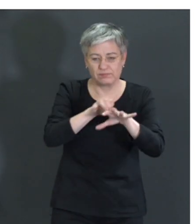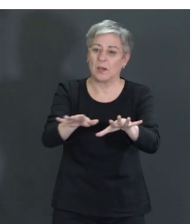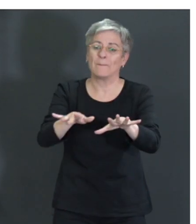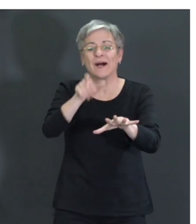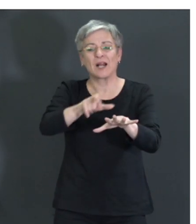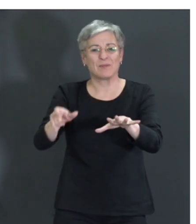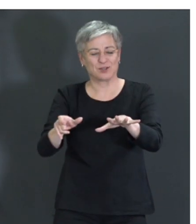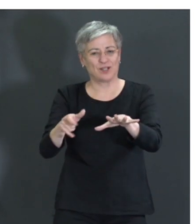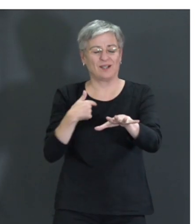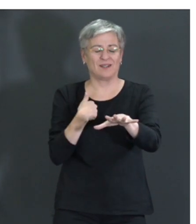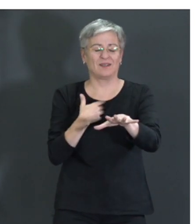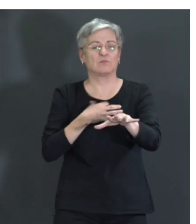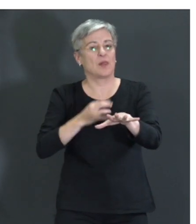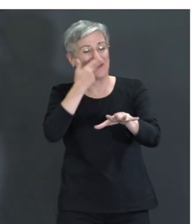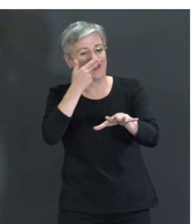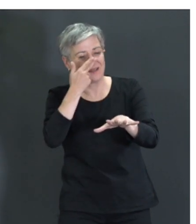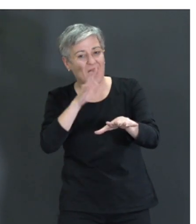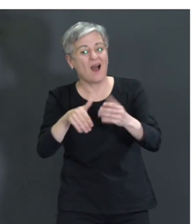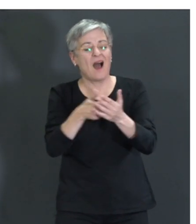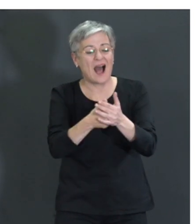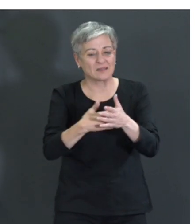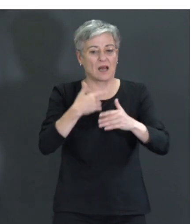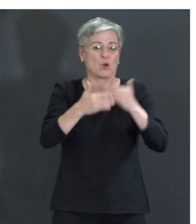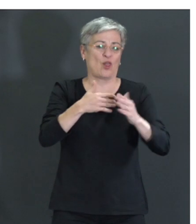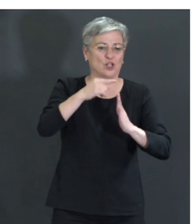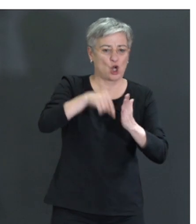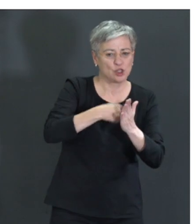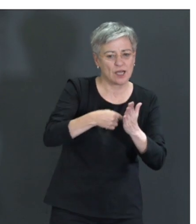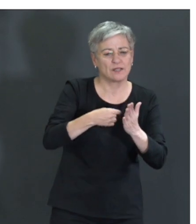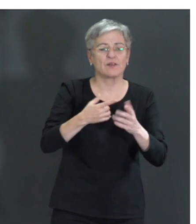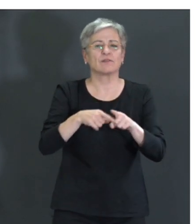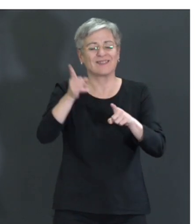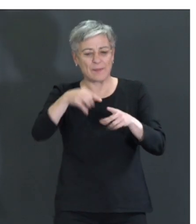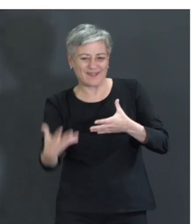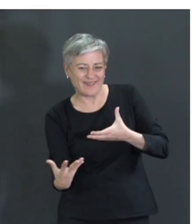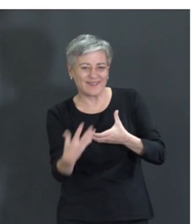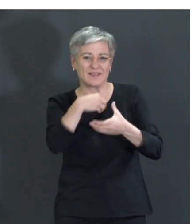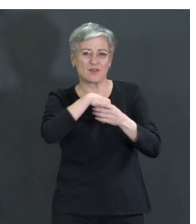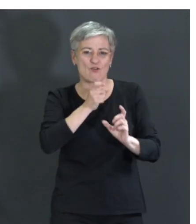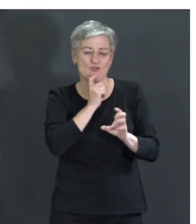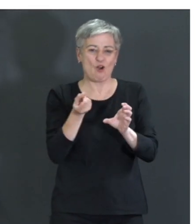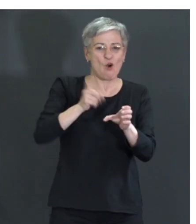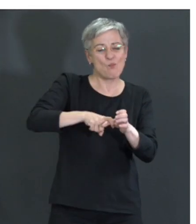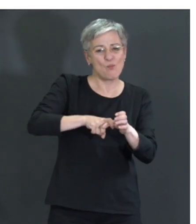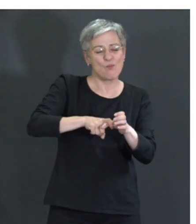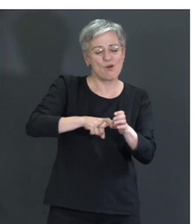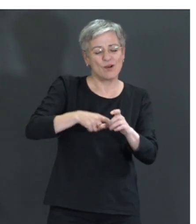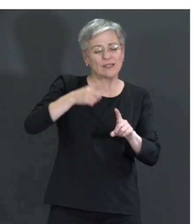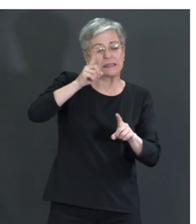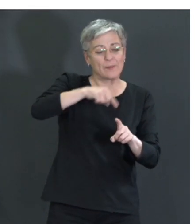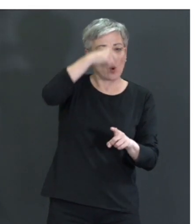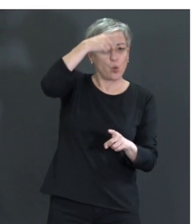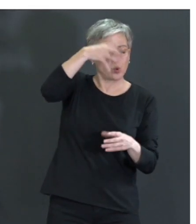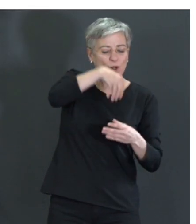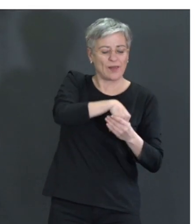estar interesadas, a todo el proceso de contratación, de acogida y luego de cultura de la empresa,